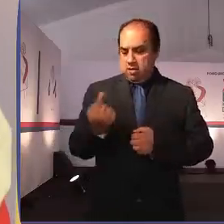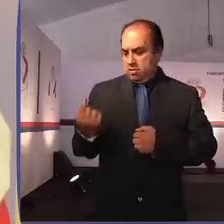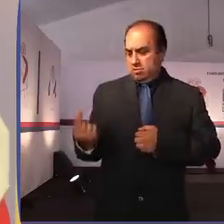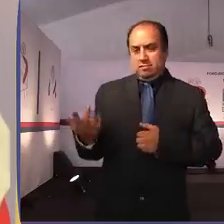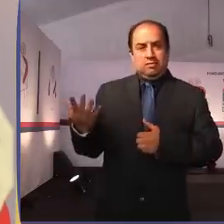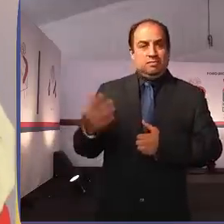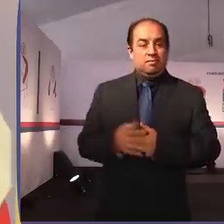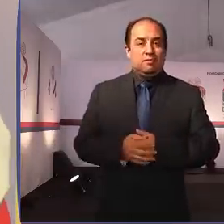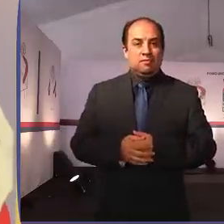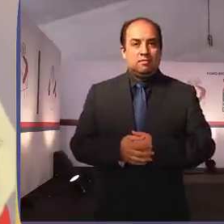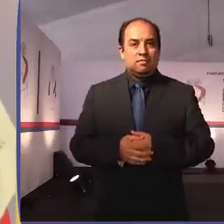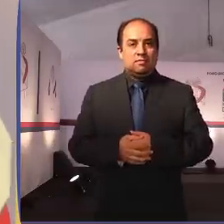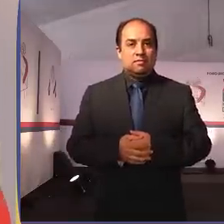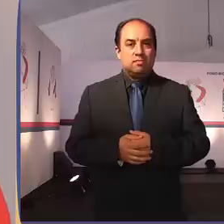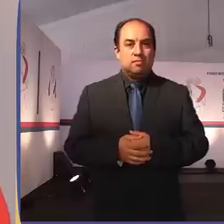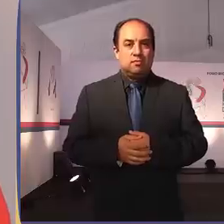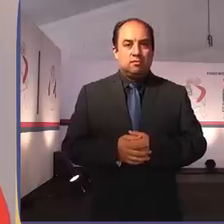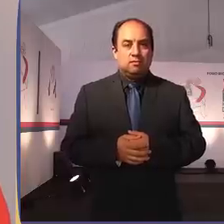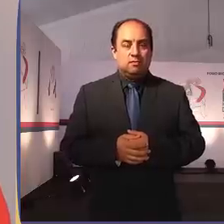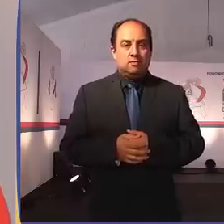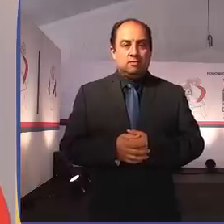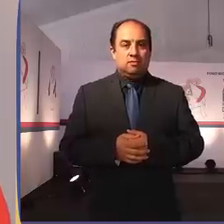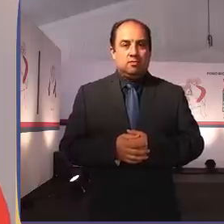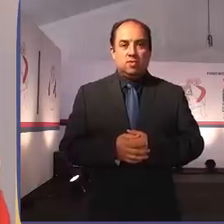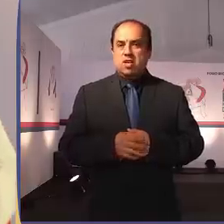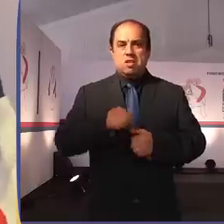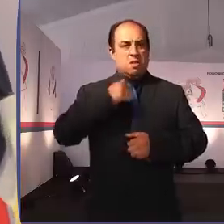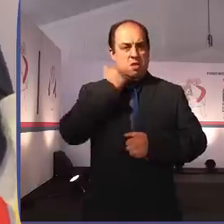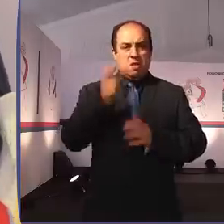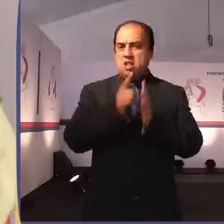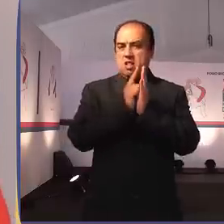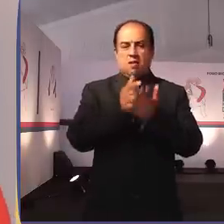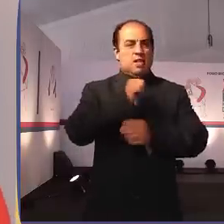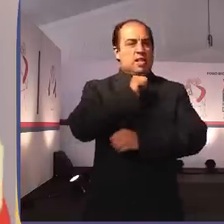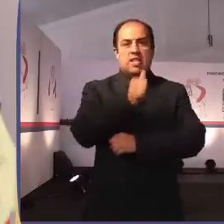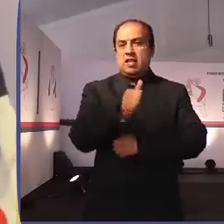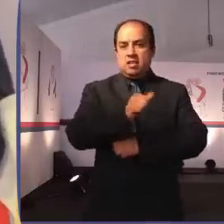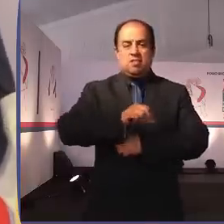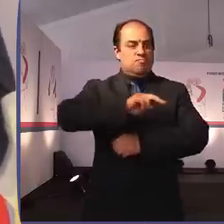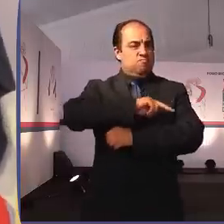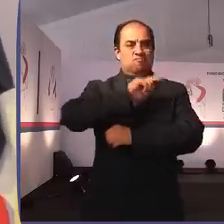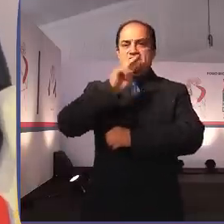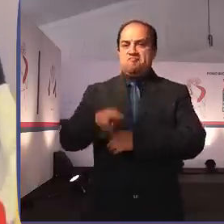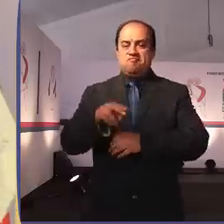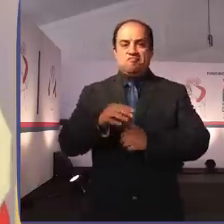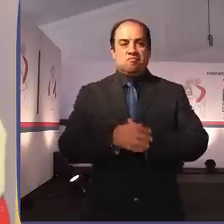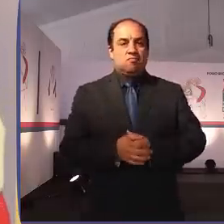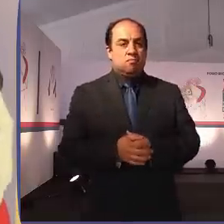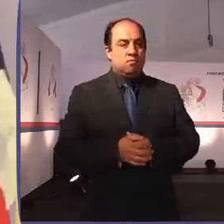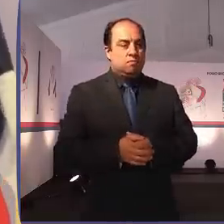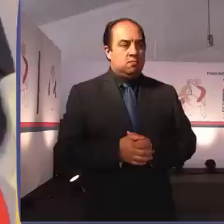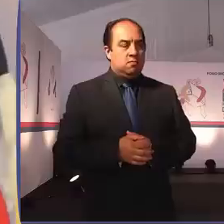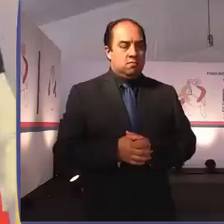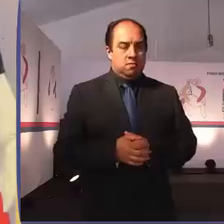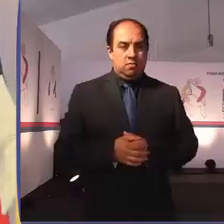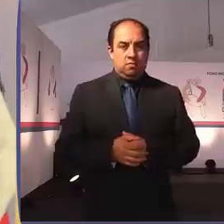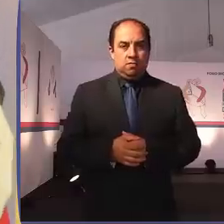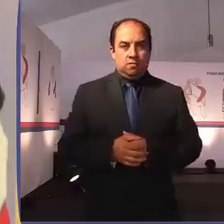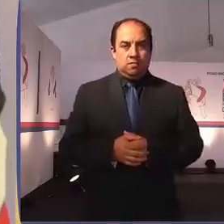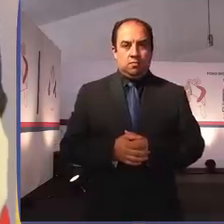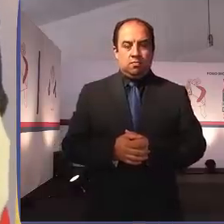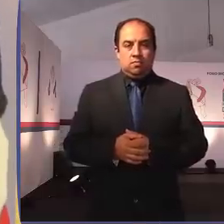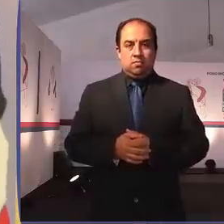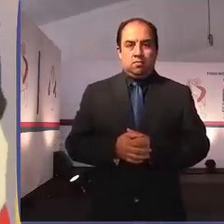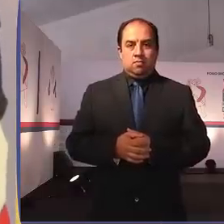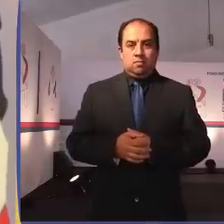pelo. Y dijo, no voy a leer ni un libro, nunca. Y entonces nos